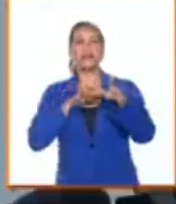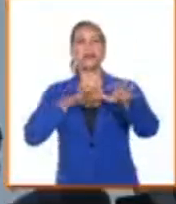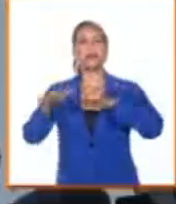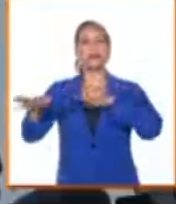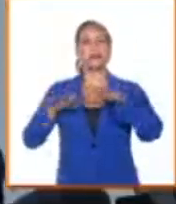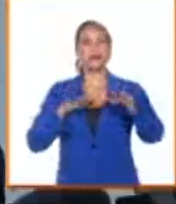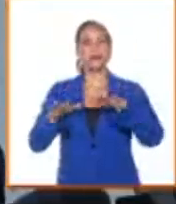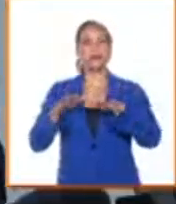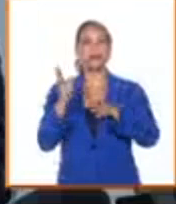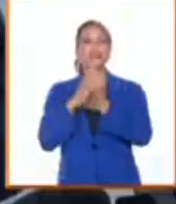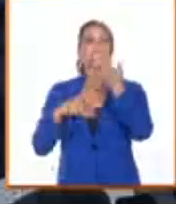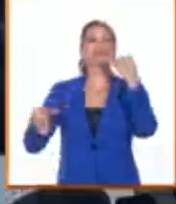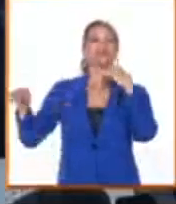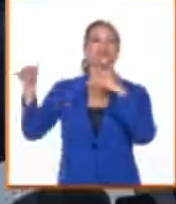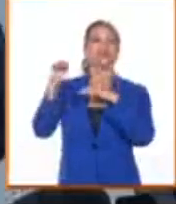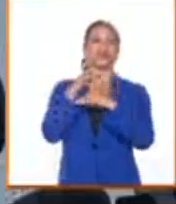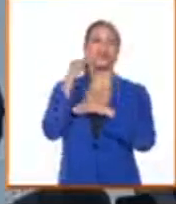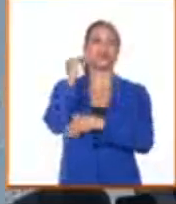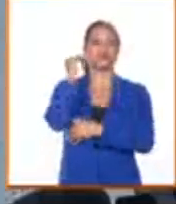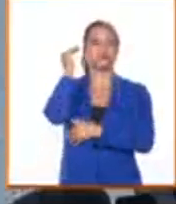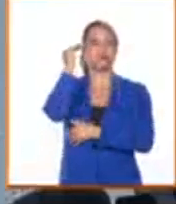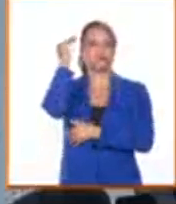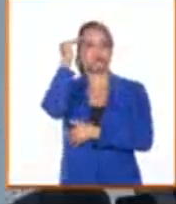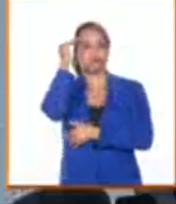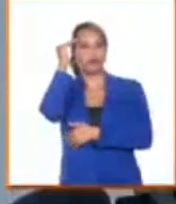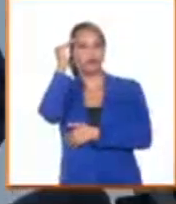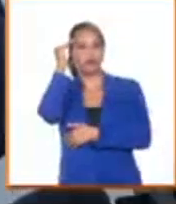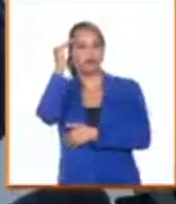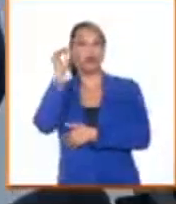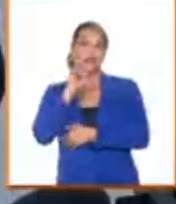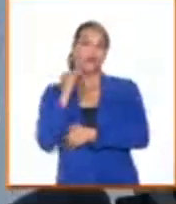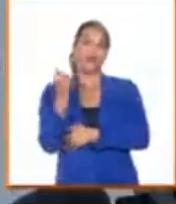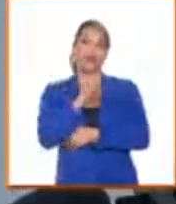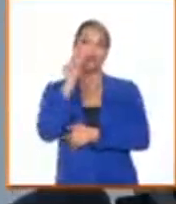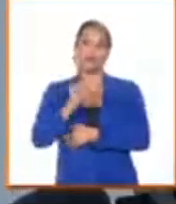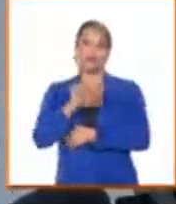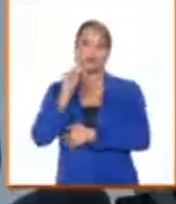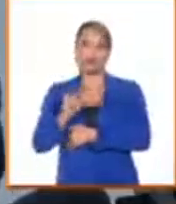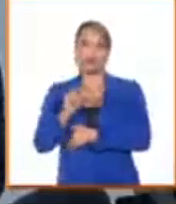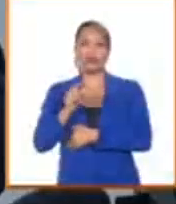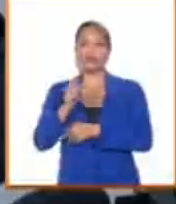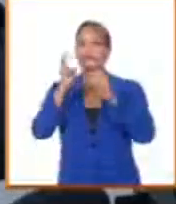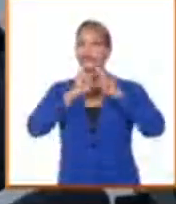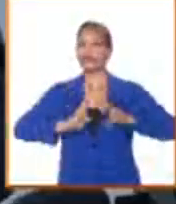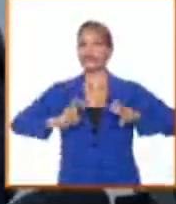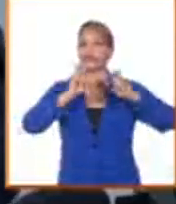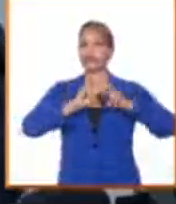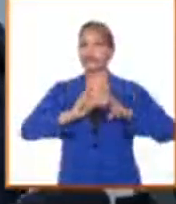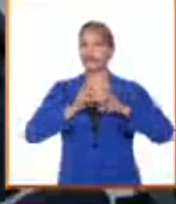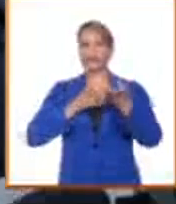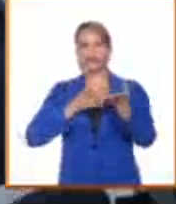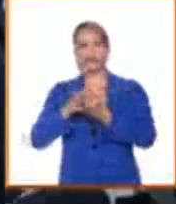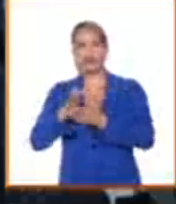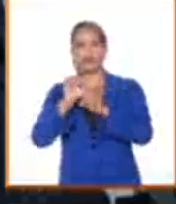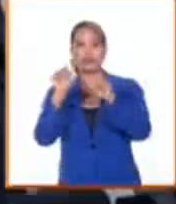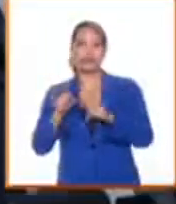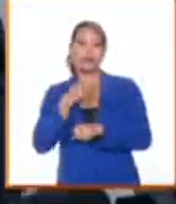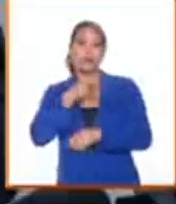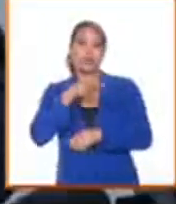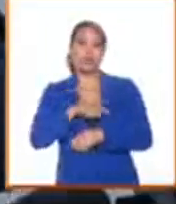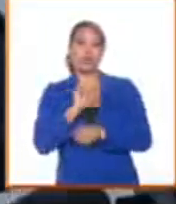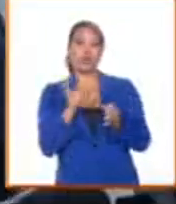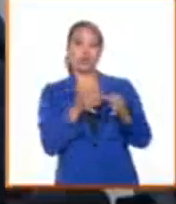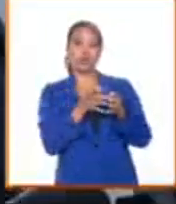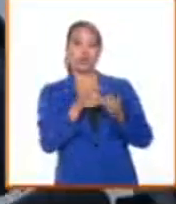y superación para darle continuidad al sistema. Usted no hace nada hoy con tener un grupo